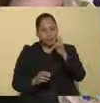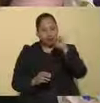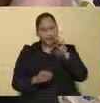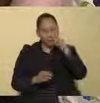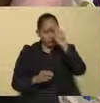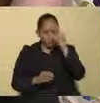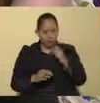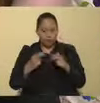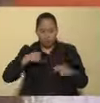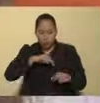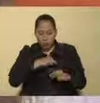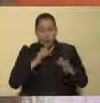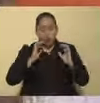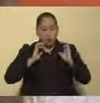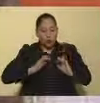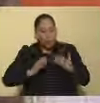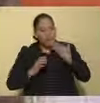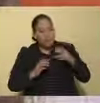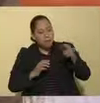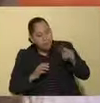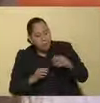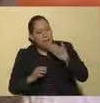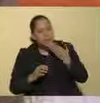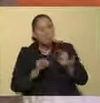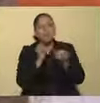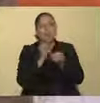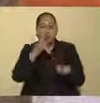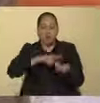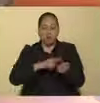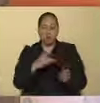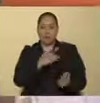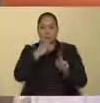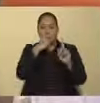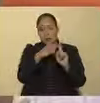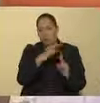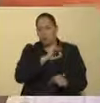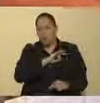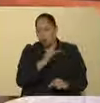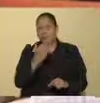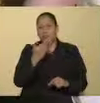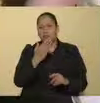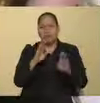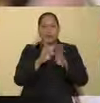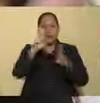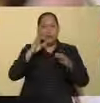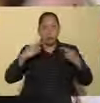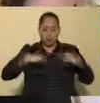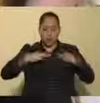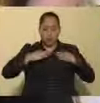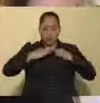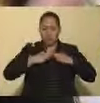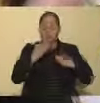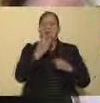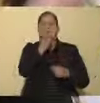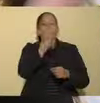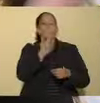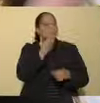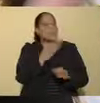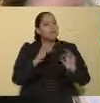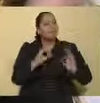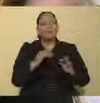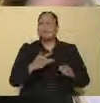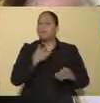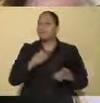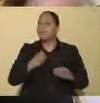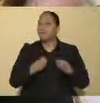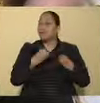que damos autoimagen, autoestima y funciona maravilloso. Es como sentirse bien vestido, uh-huh. bien comido, bien vivido, pues vale la pena. Y